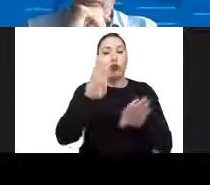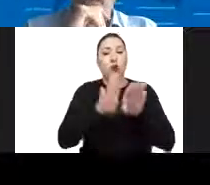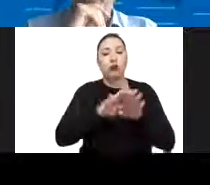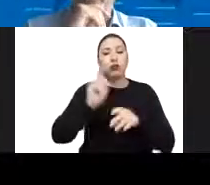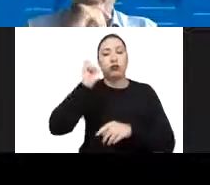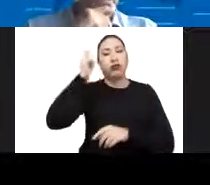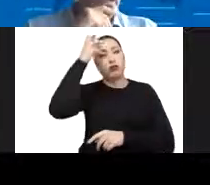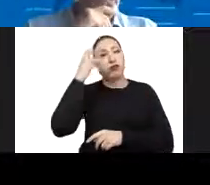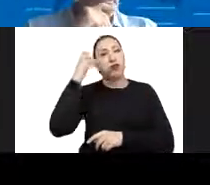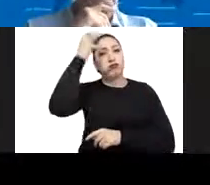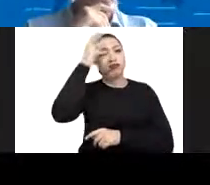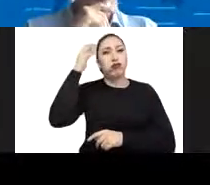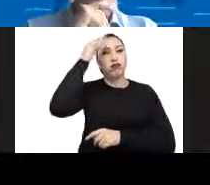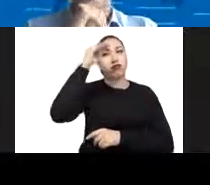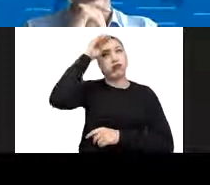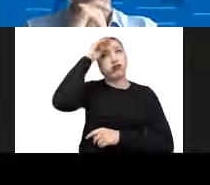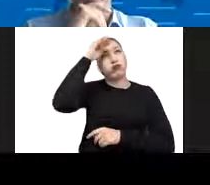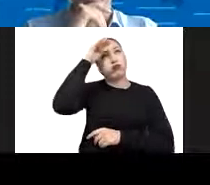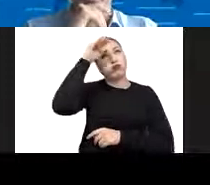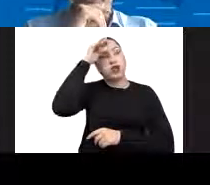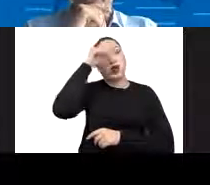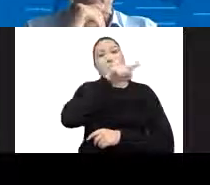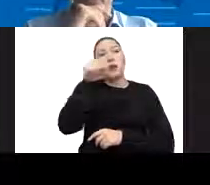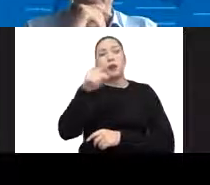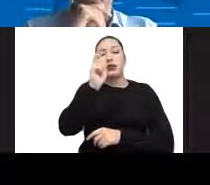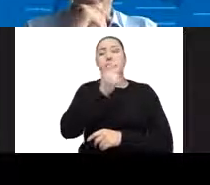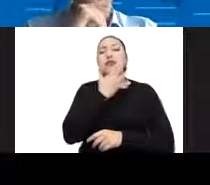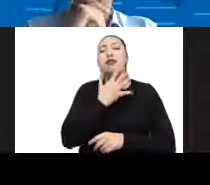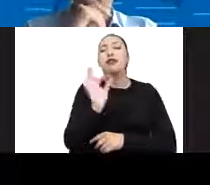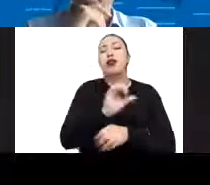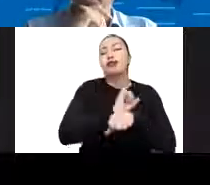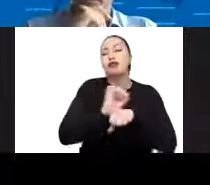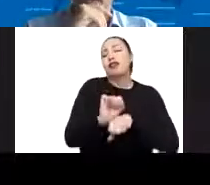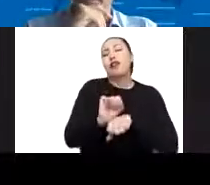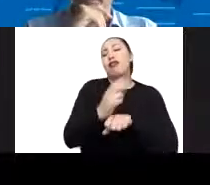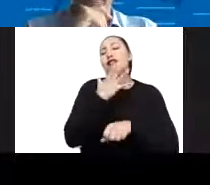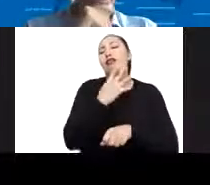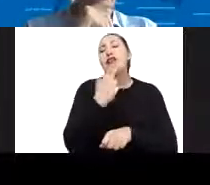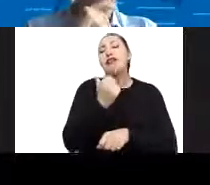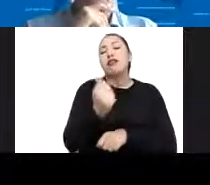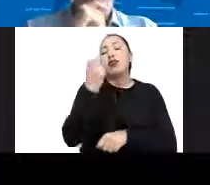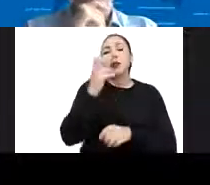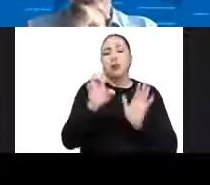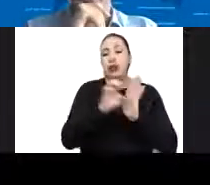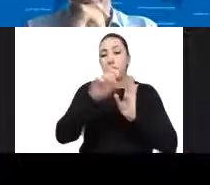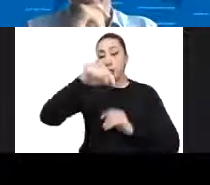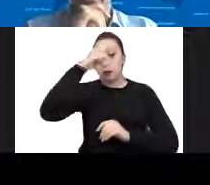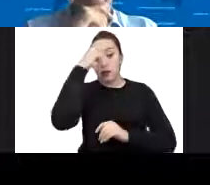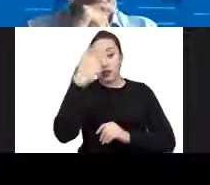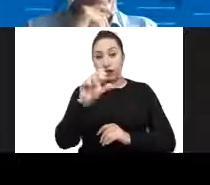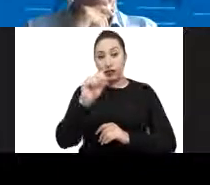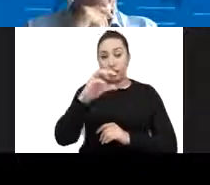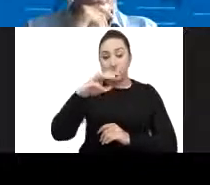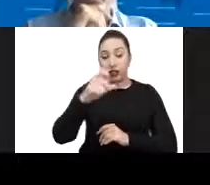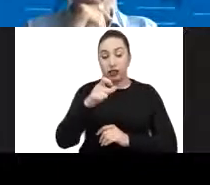una frase un poco quizás que suena trivial, pero no lo es. Por ejemplo, cuando hablamos del sistema de agua de México, tenemos que entender